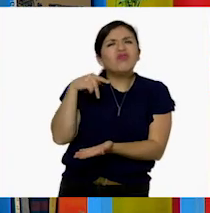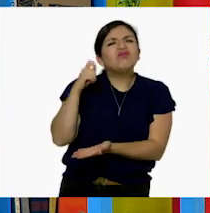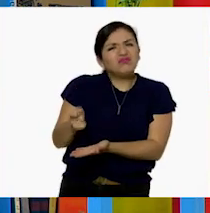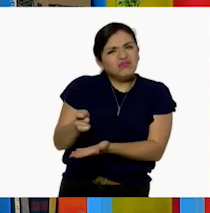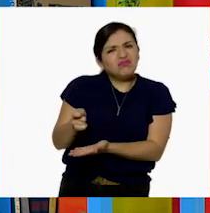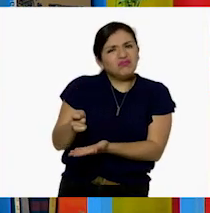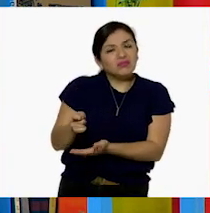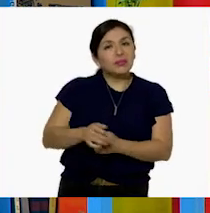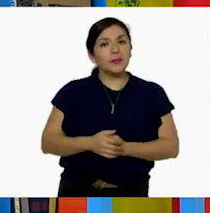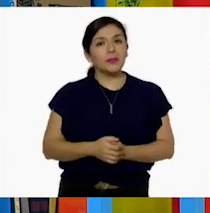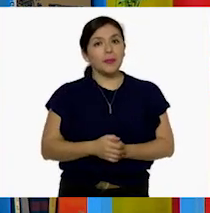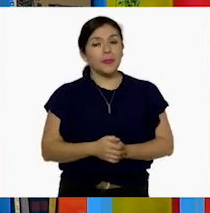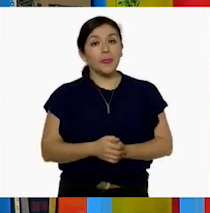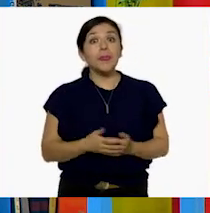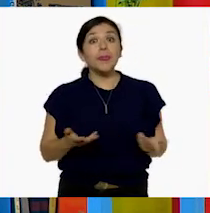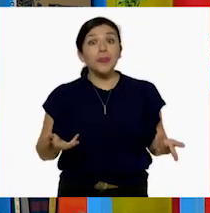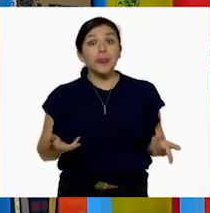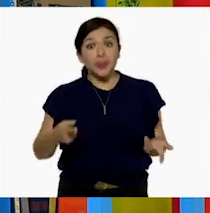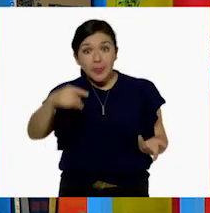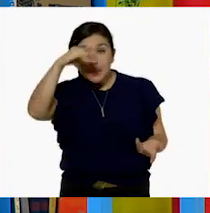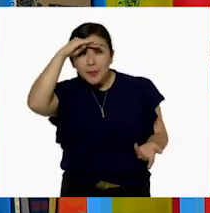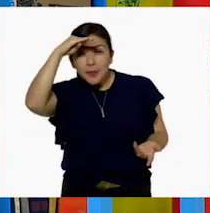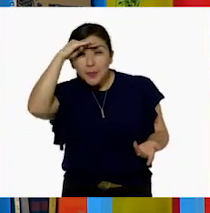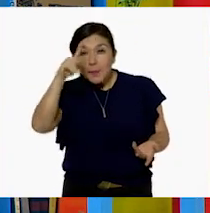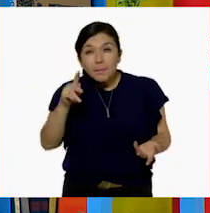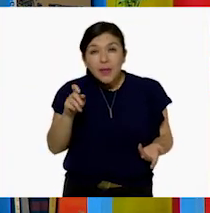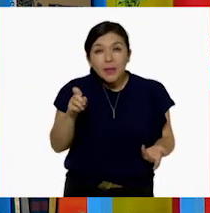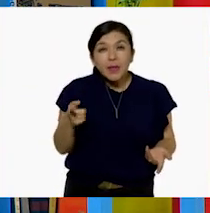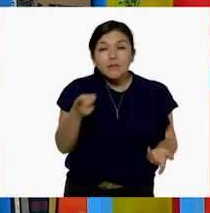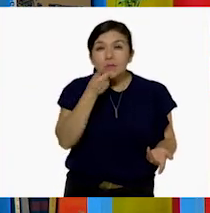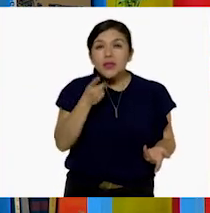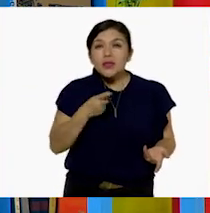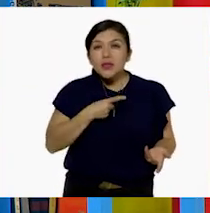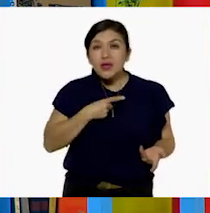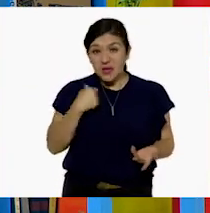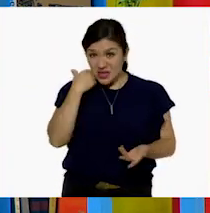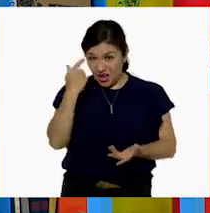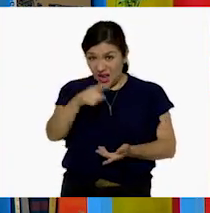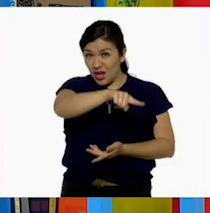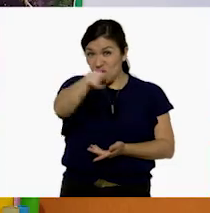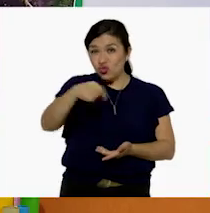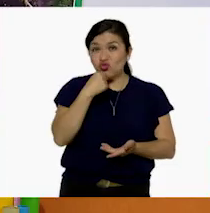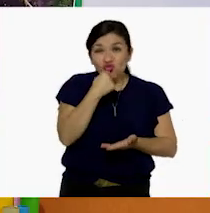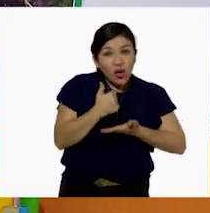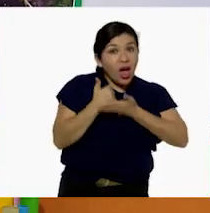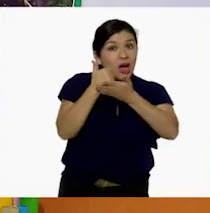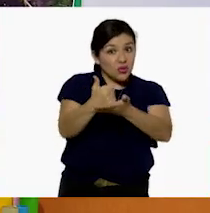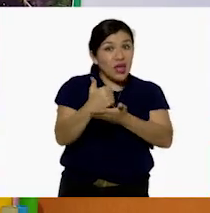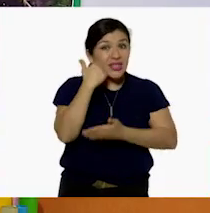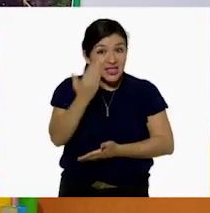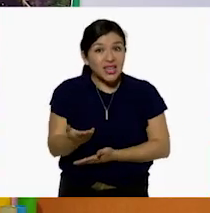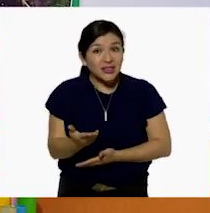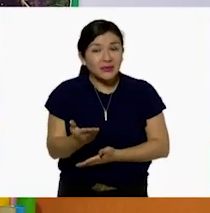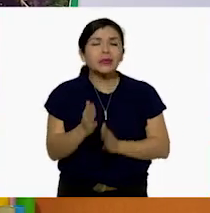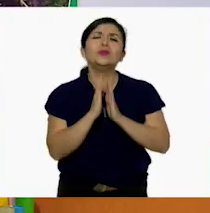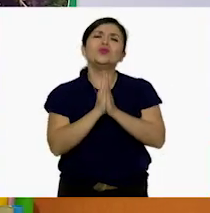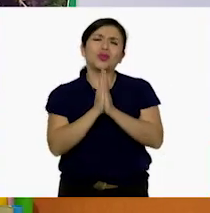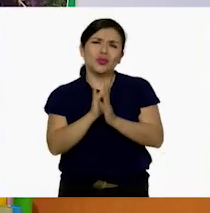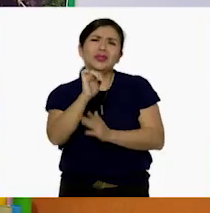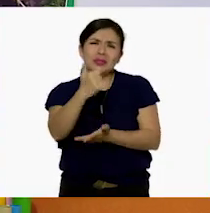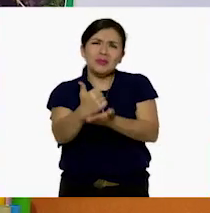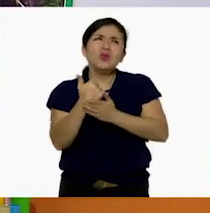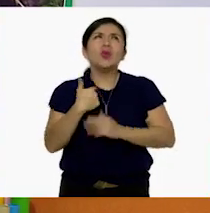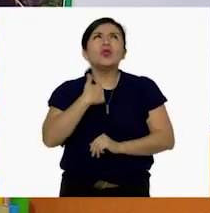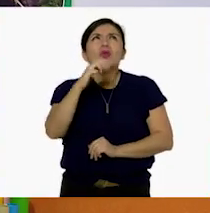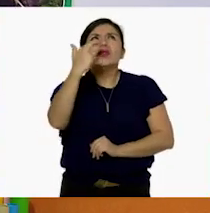Sí. Ok, Pepe, ¿qué ¿quieres la ayuda de una de las niñas o a niños? Ver, venga, ayúdenme. Yo me